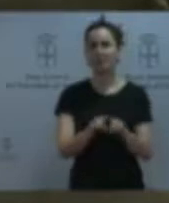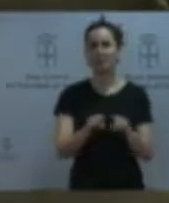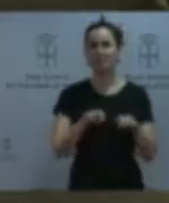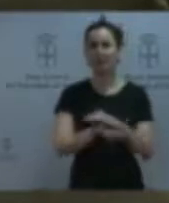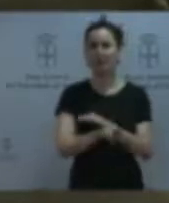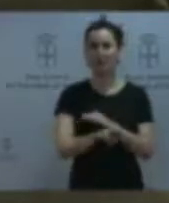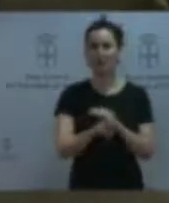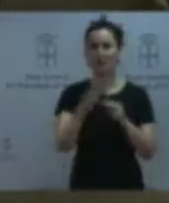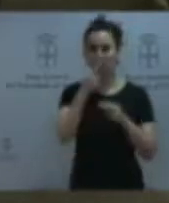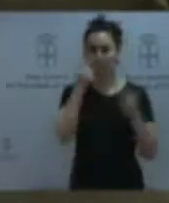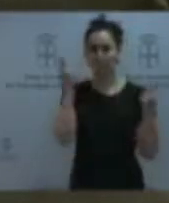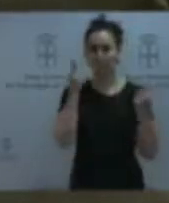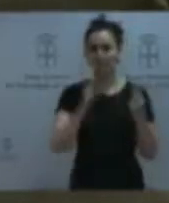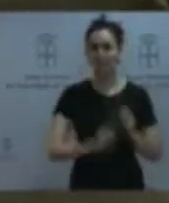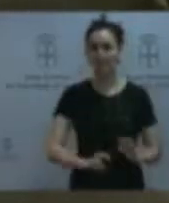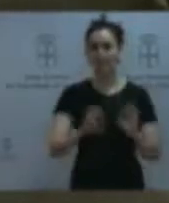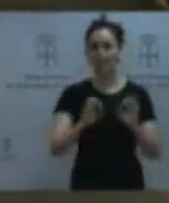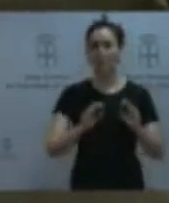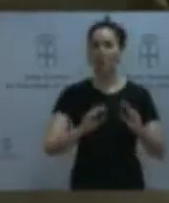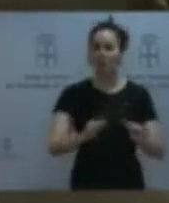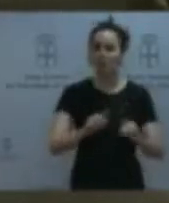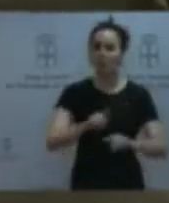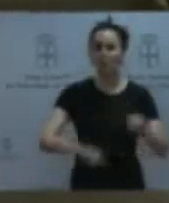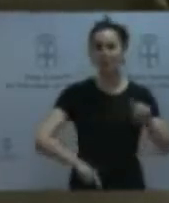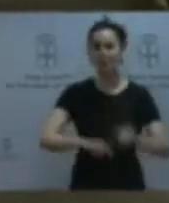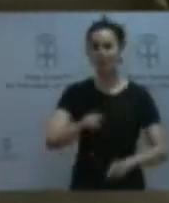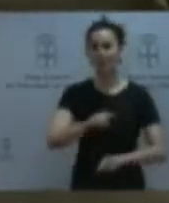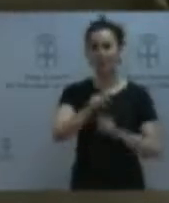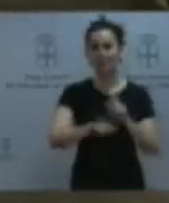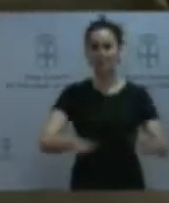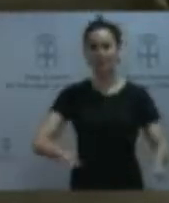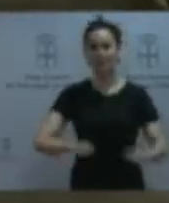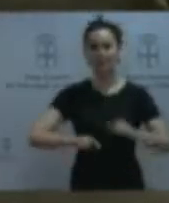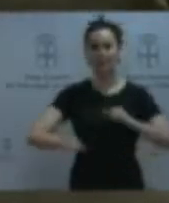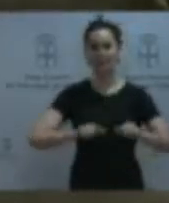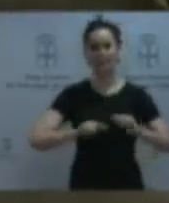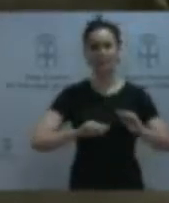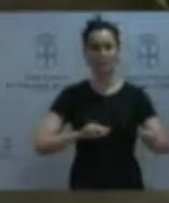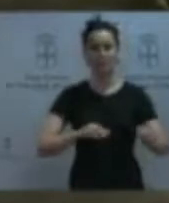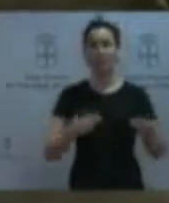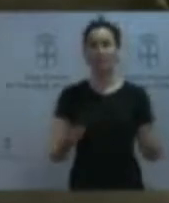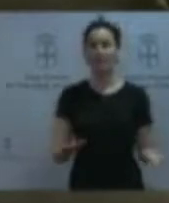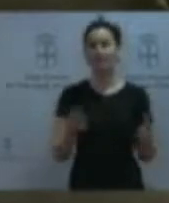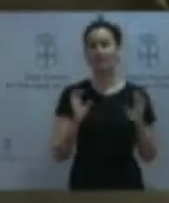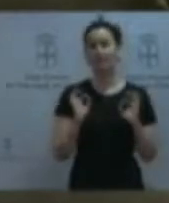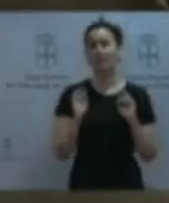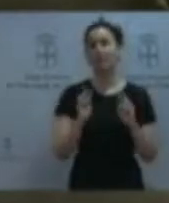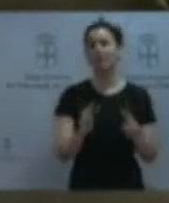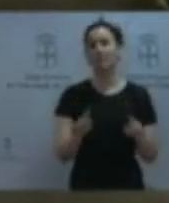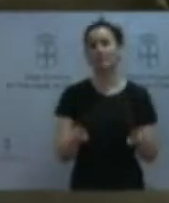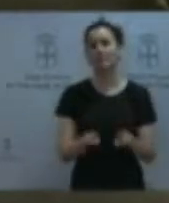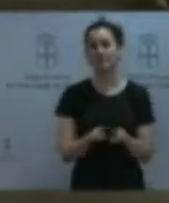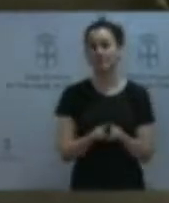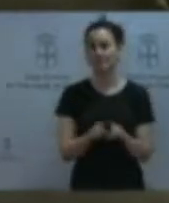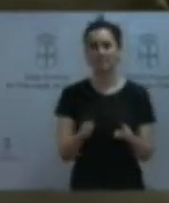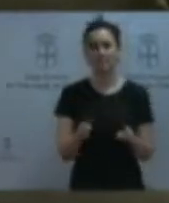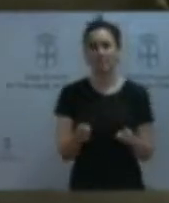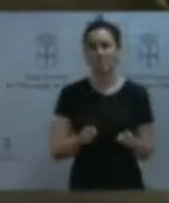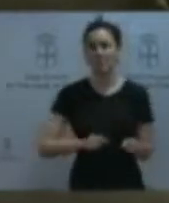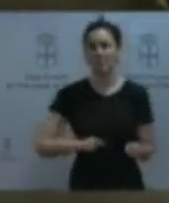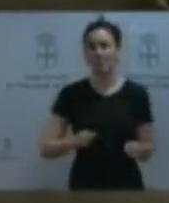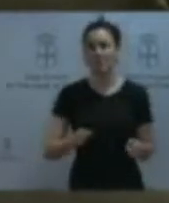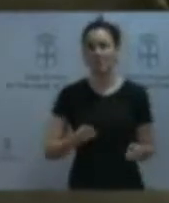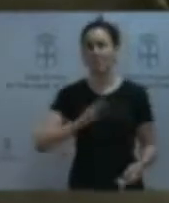informes por personal de dirección, en lo que es un claro conflicto competencial, pero también una forma mucho más eficiente